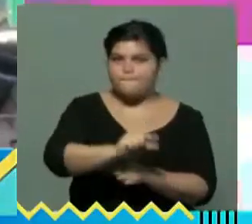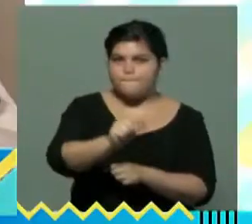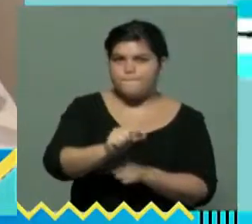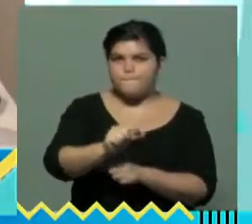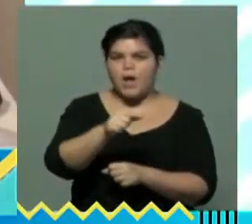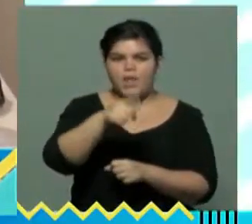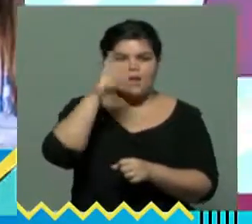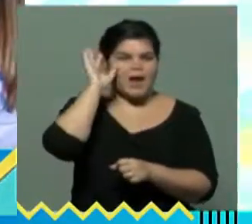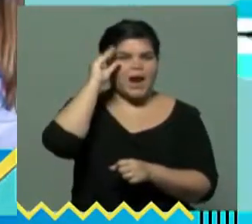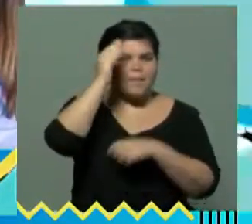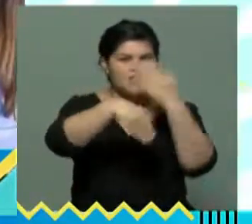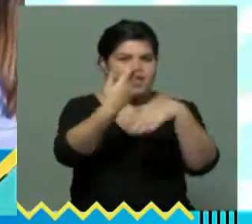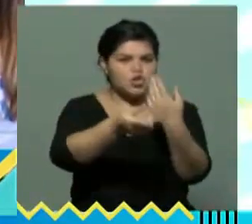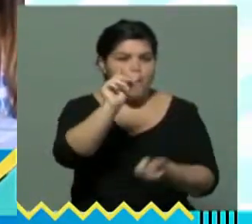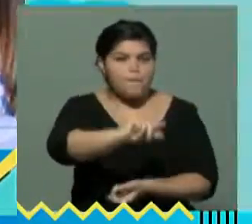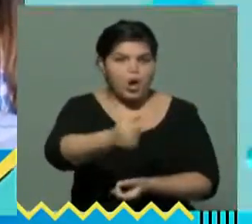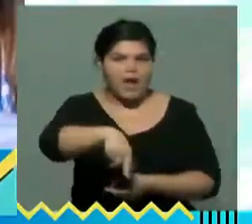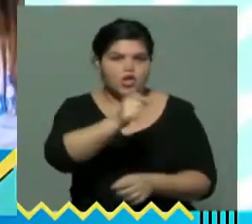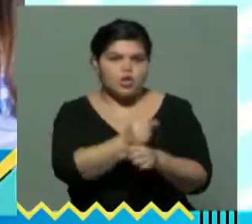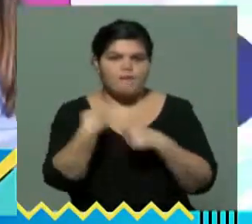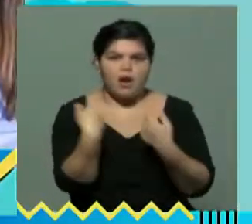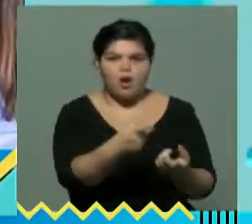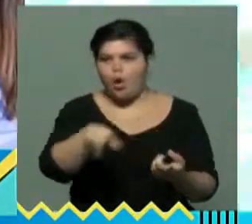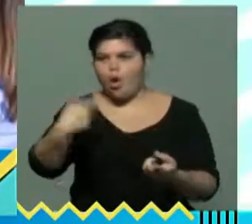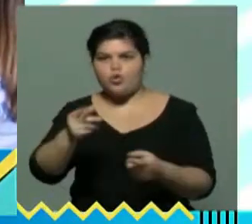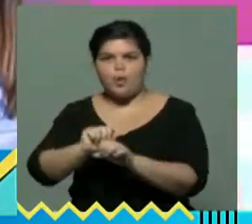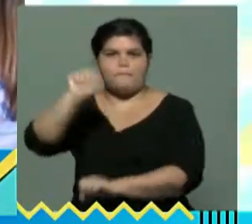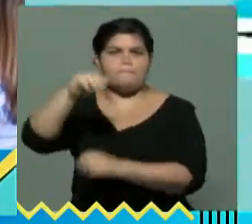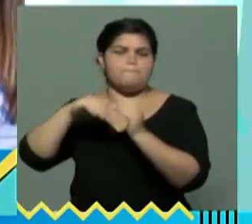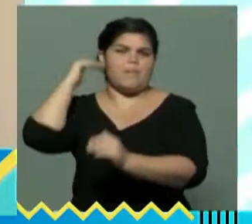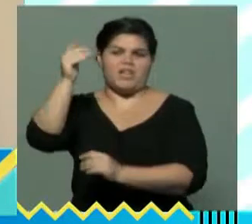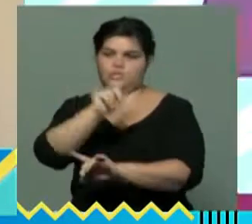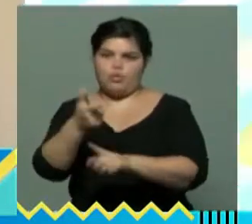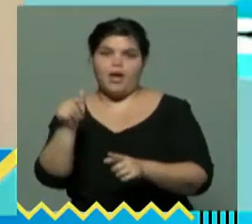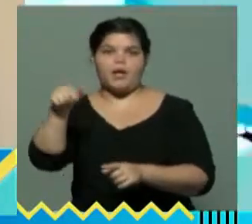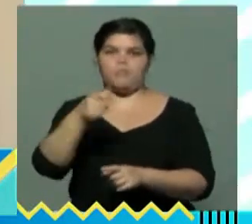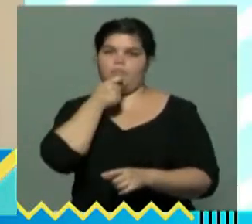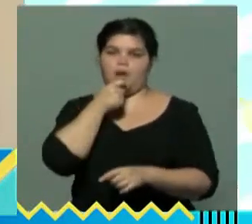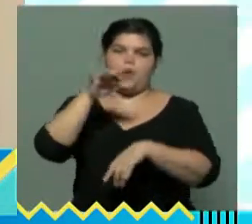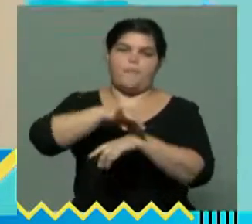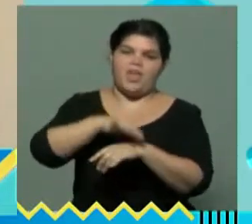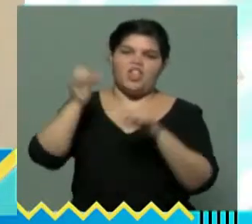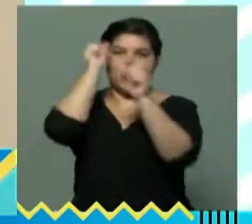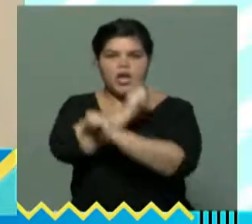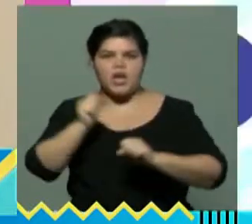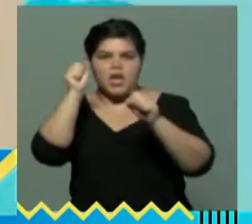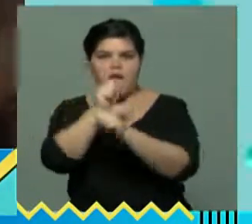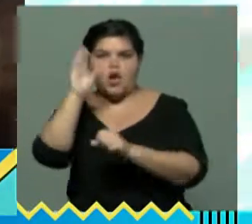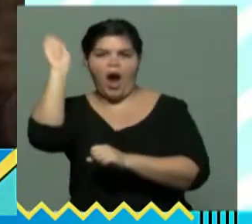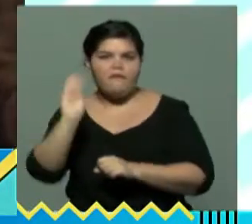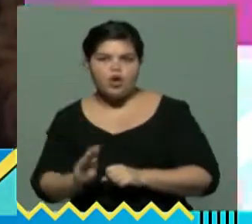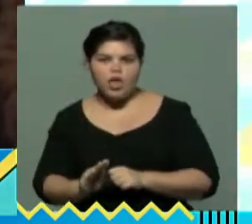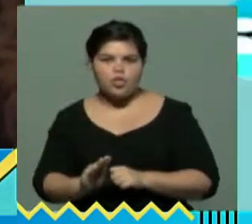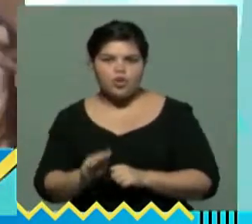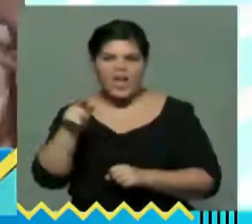de instrucción. Pero lo que también es cierto, que por más que tenga un título de ingeniero, contador, médico, abogado, lo que tenga, no tiene